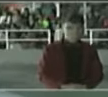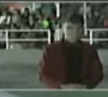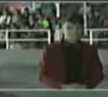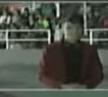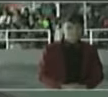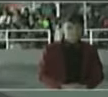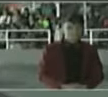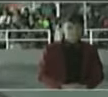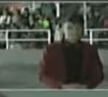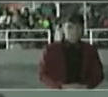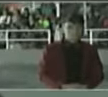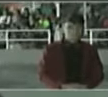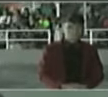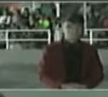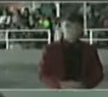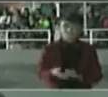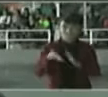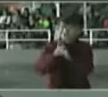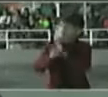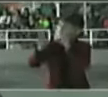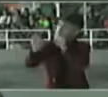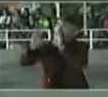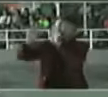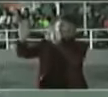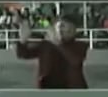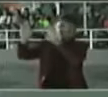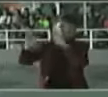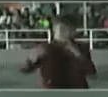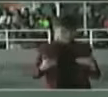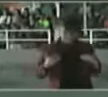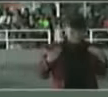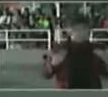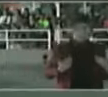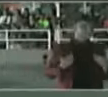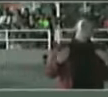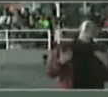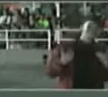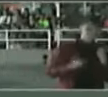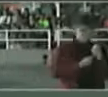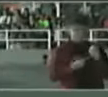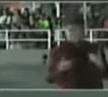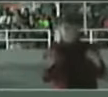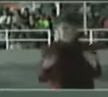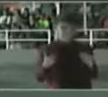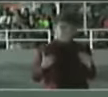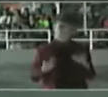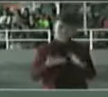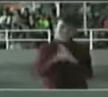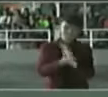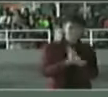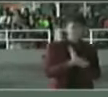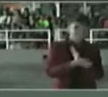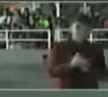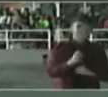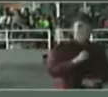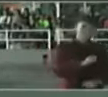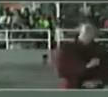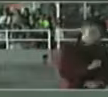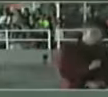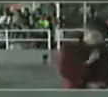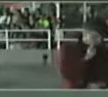Hablar de Él hay que hacerlo cuando hay alegría. Hablar de Él hay que hacerlo cuando hay